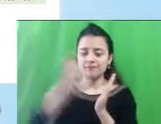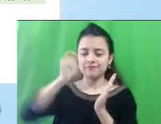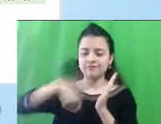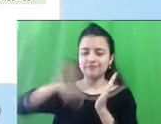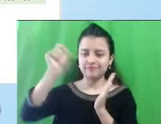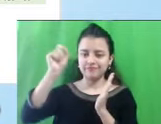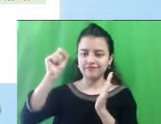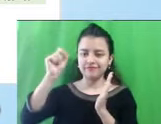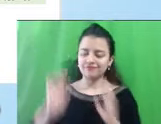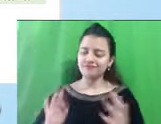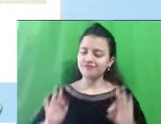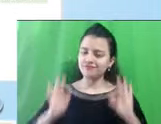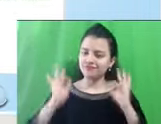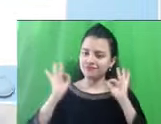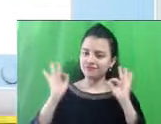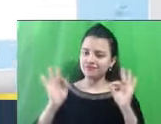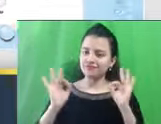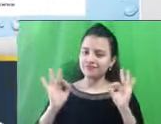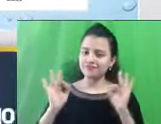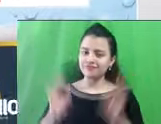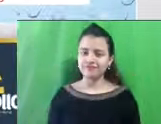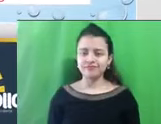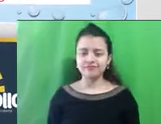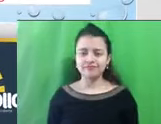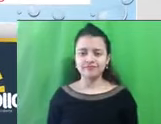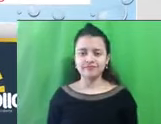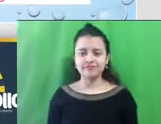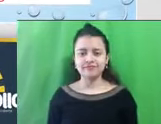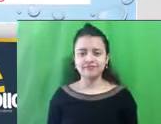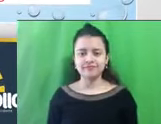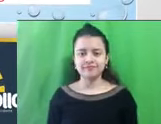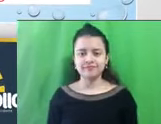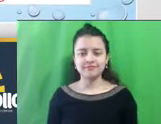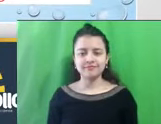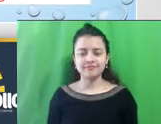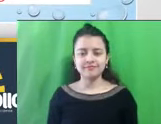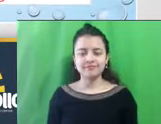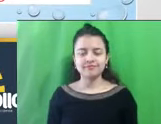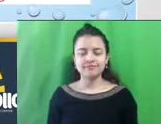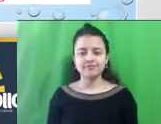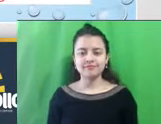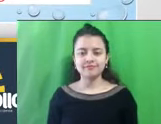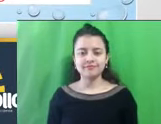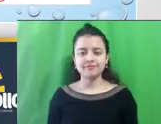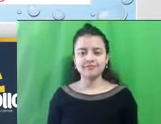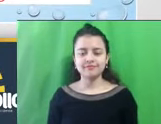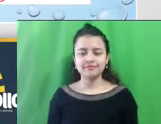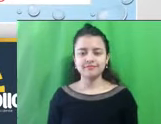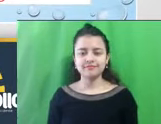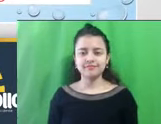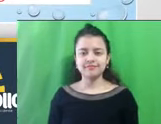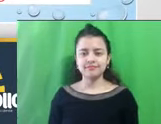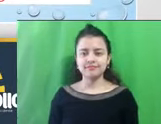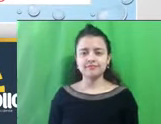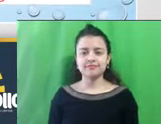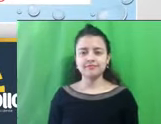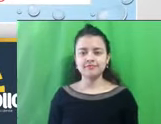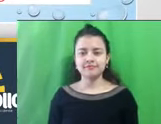calificados asegurando una prestación de servicio. ¿Listo? Sigue Javier.